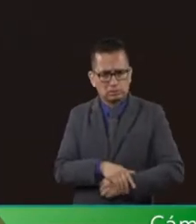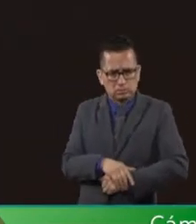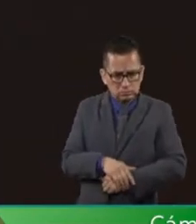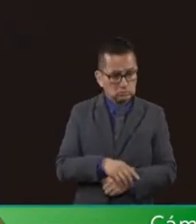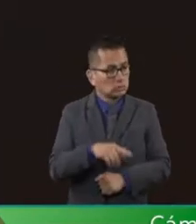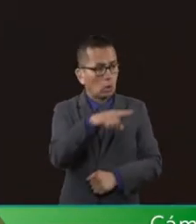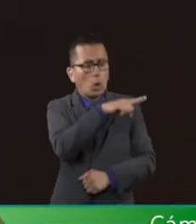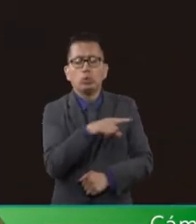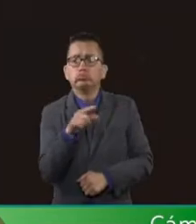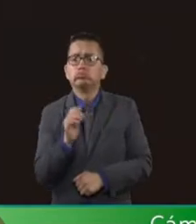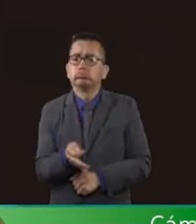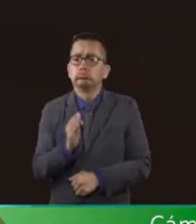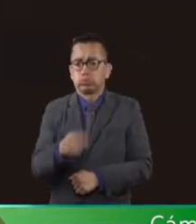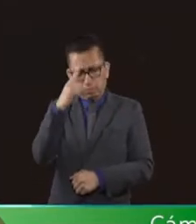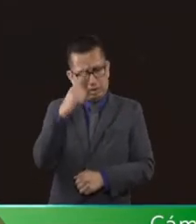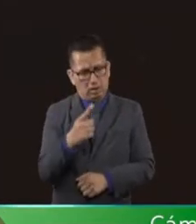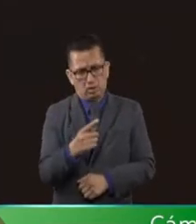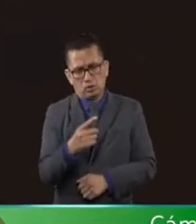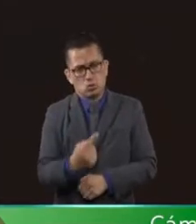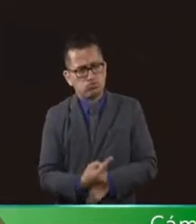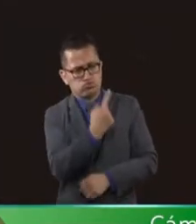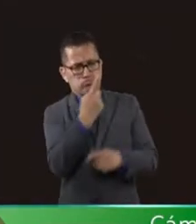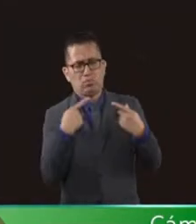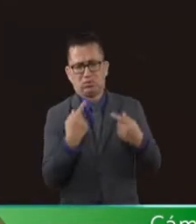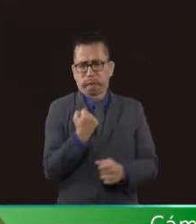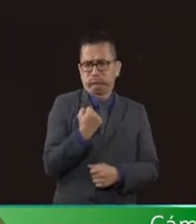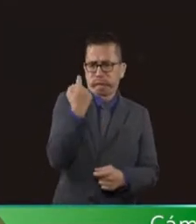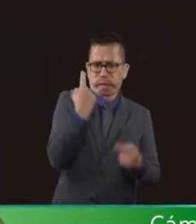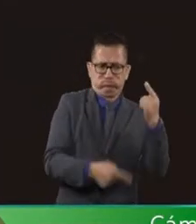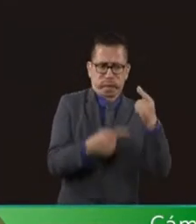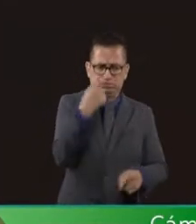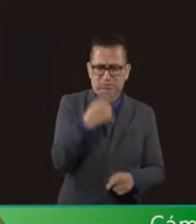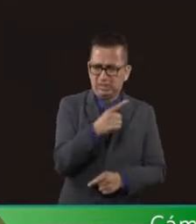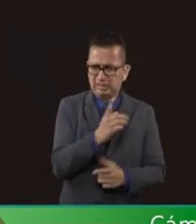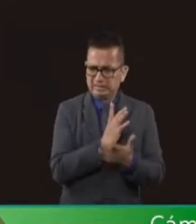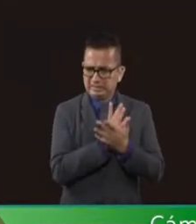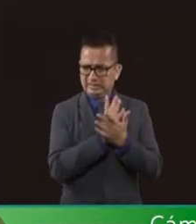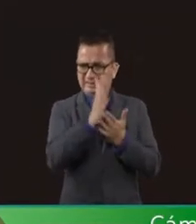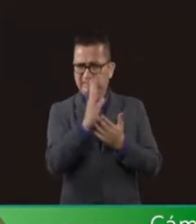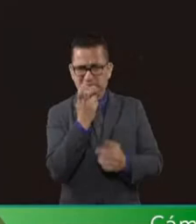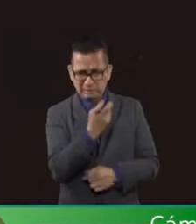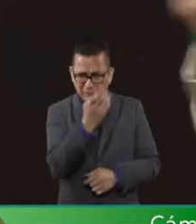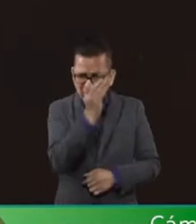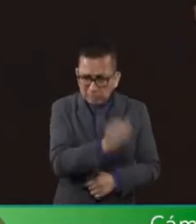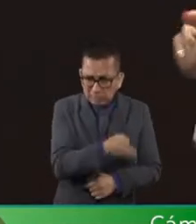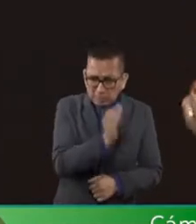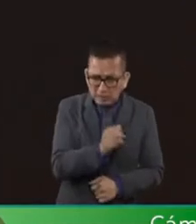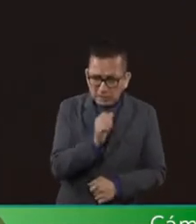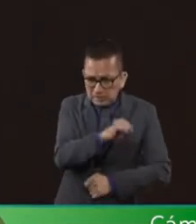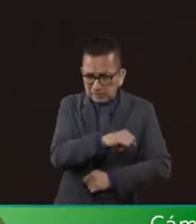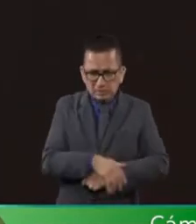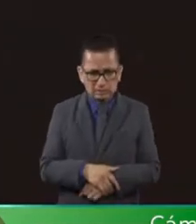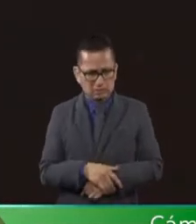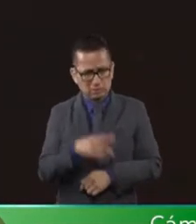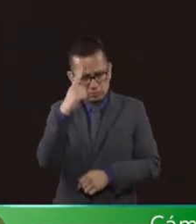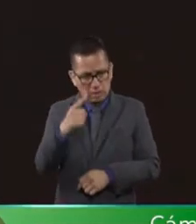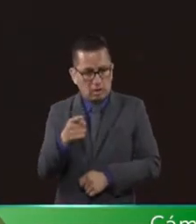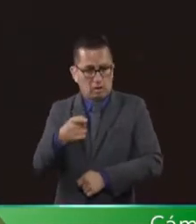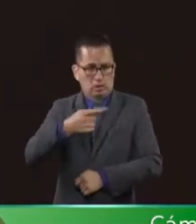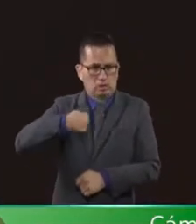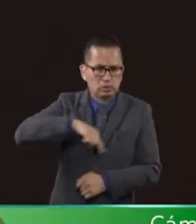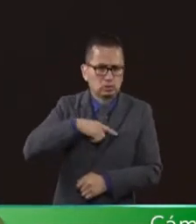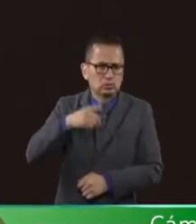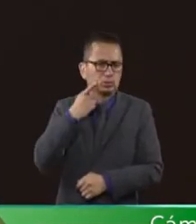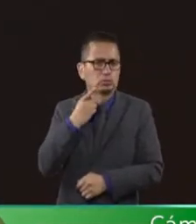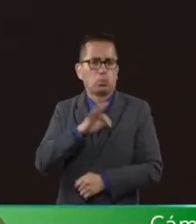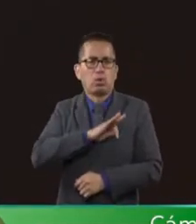el autoritarismo, están justificando los excesos del poder y están justificando incluso no permitir a las y a los legisladores